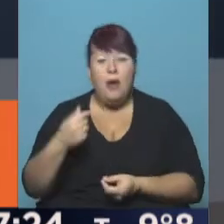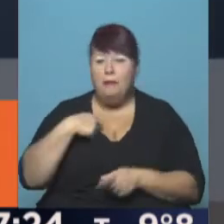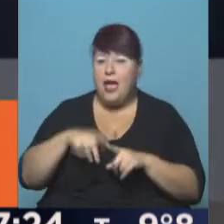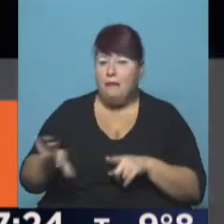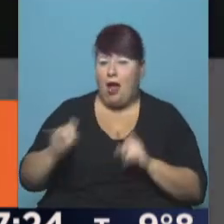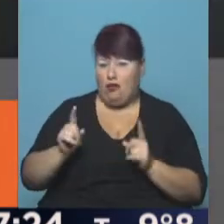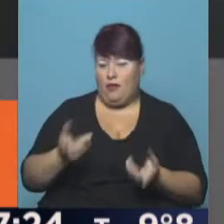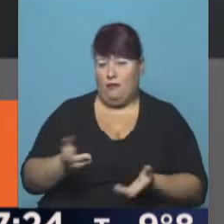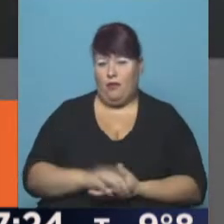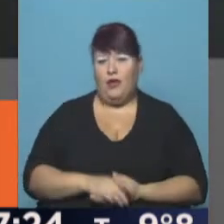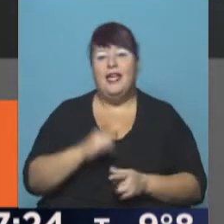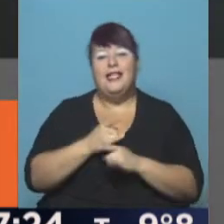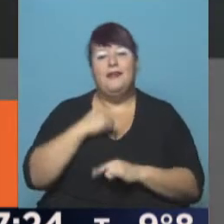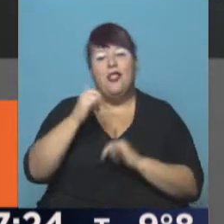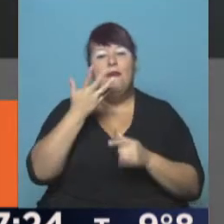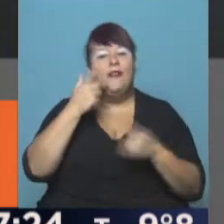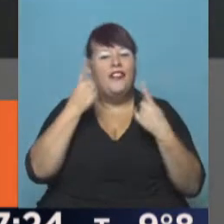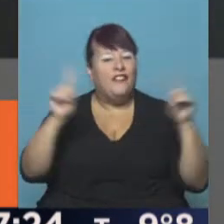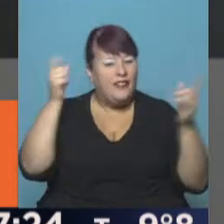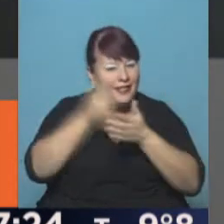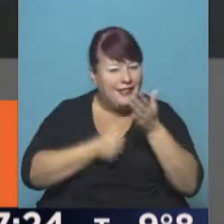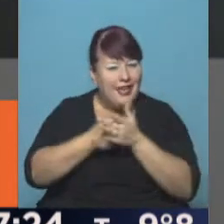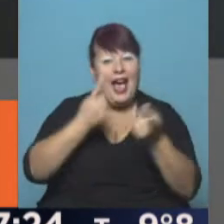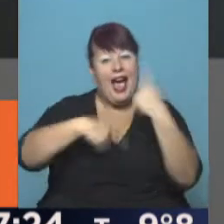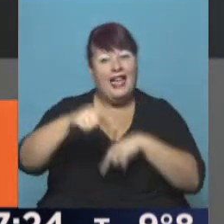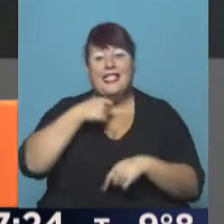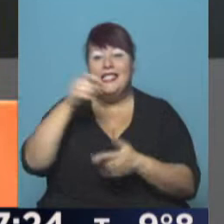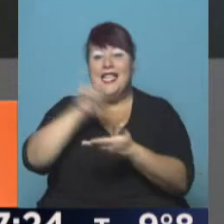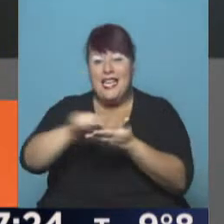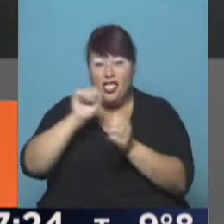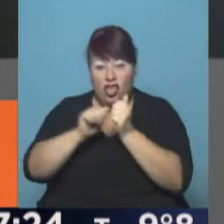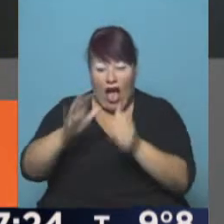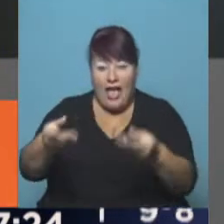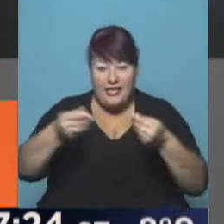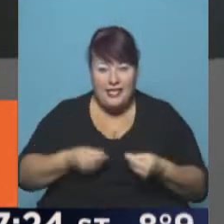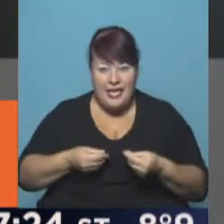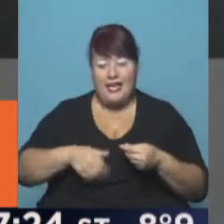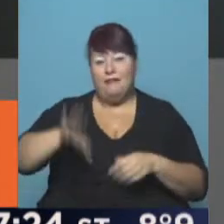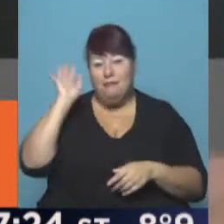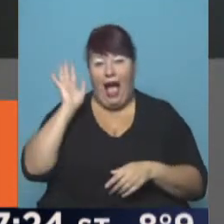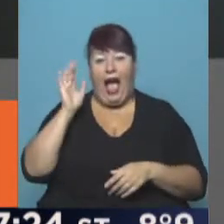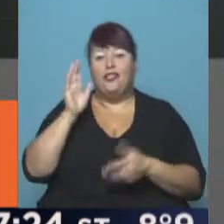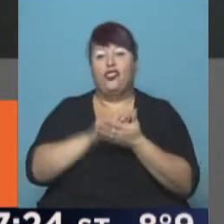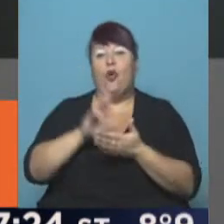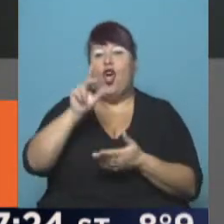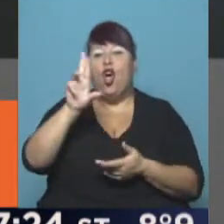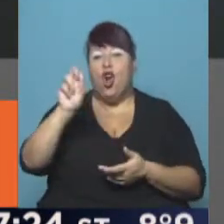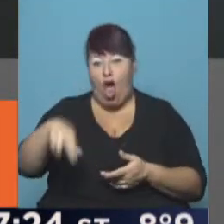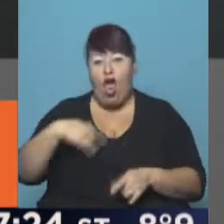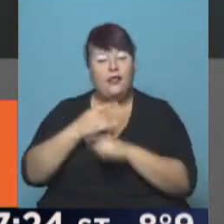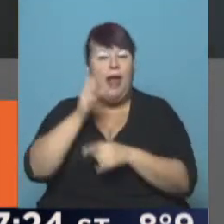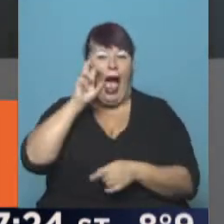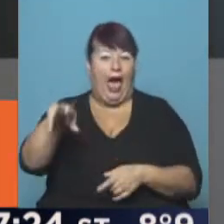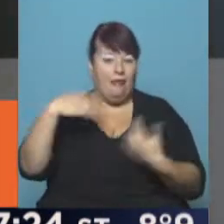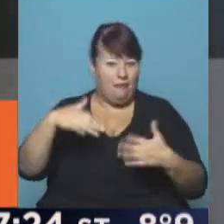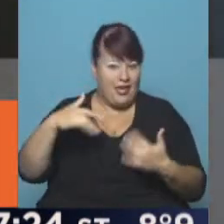mi hermano siempre digo que me gustan los desafíos a mí todo lo contrario a mí cuando me dio un guión así sobre todo tengo que con gabriel rolón que yo siempre digo que lo